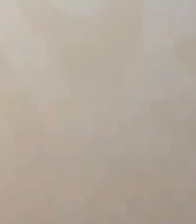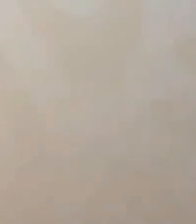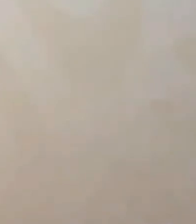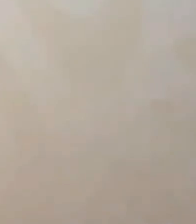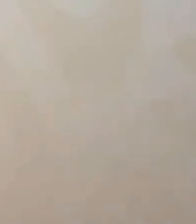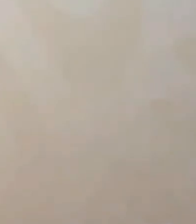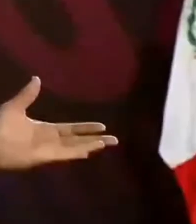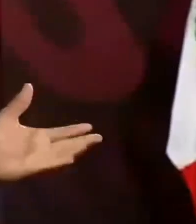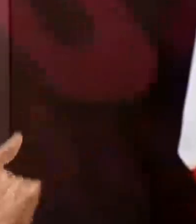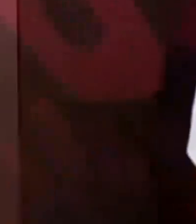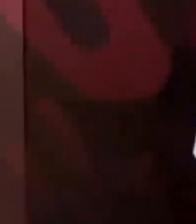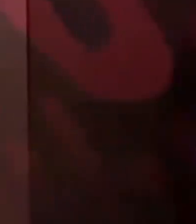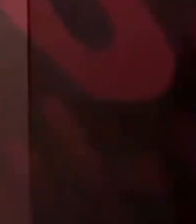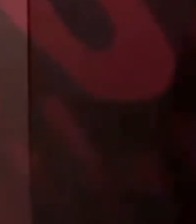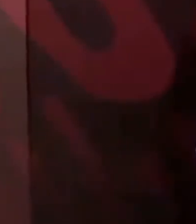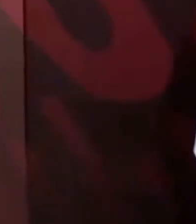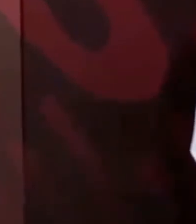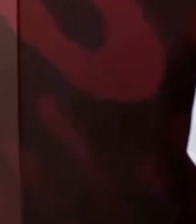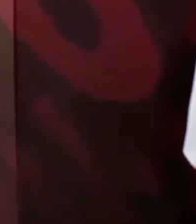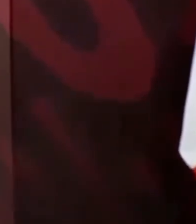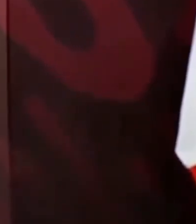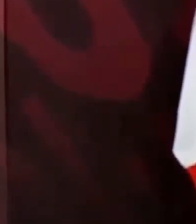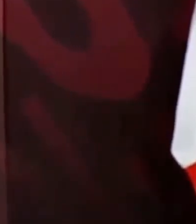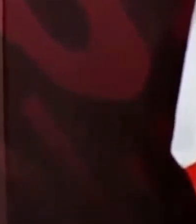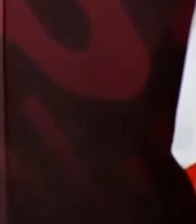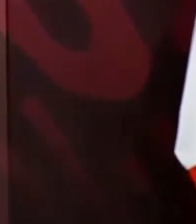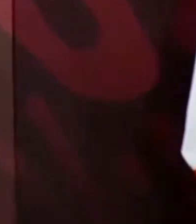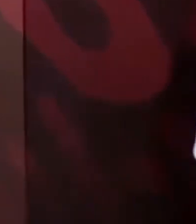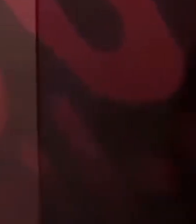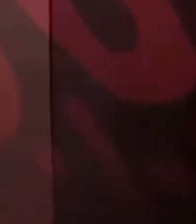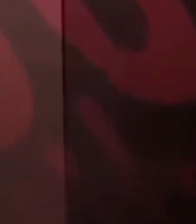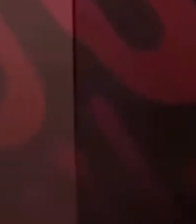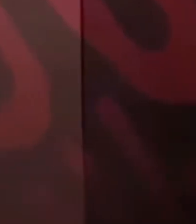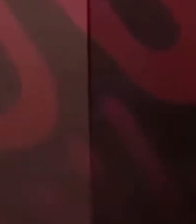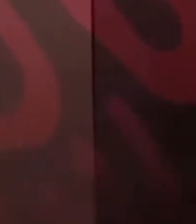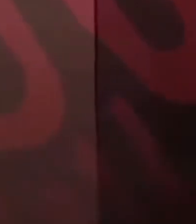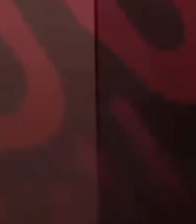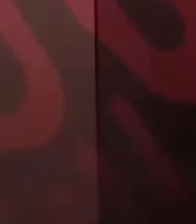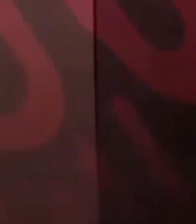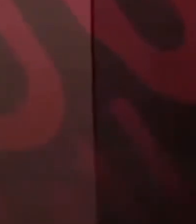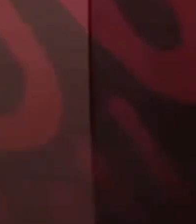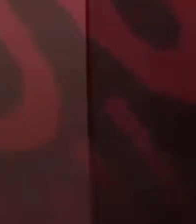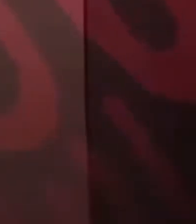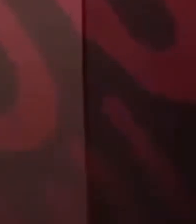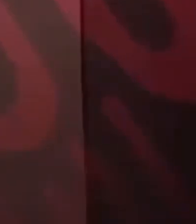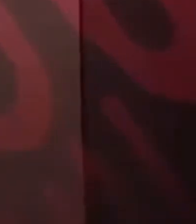Y él fue el que con López Mateos